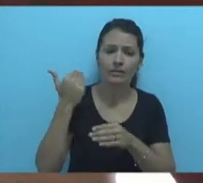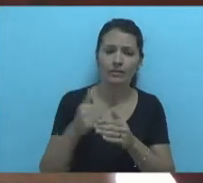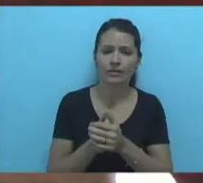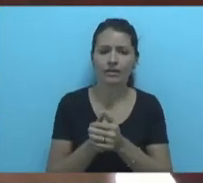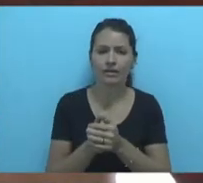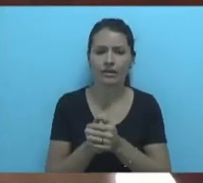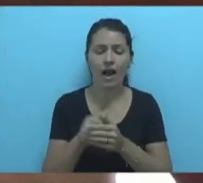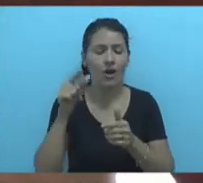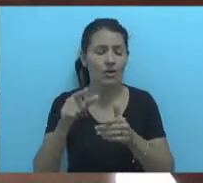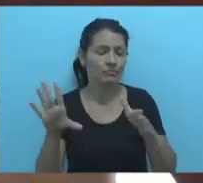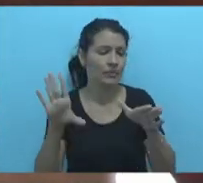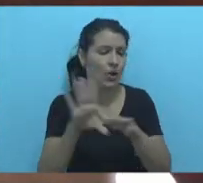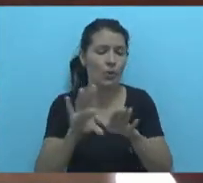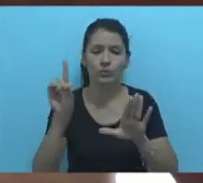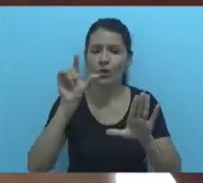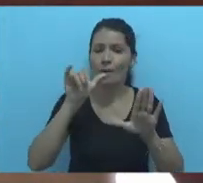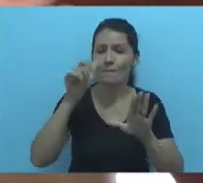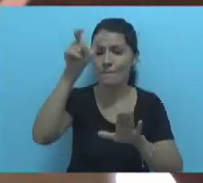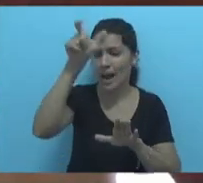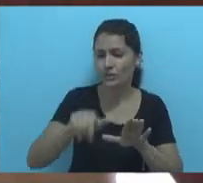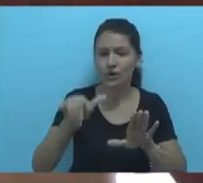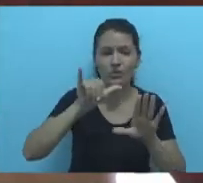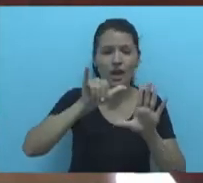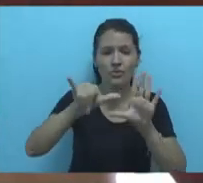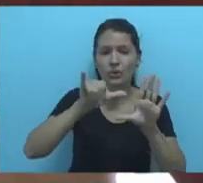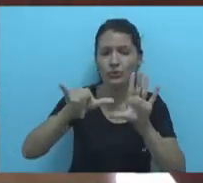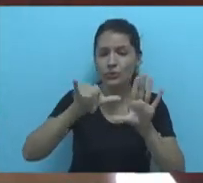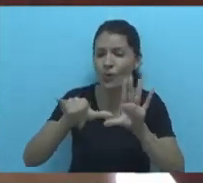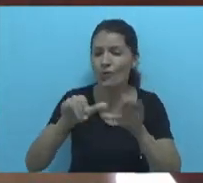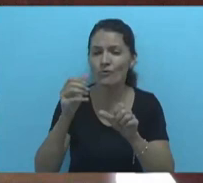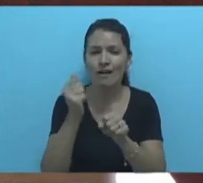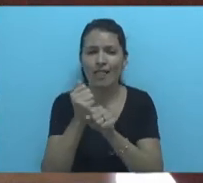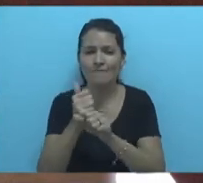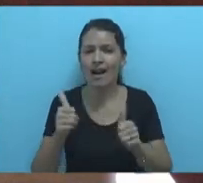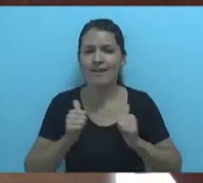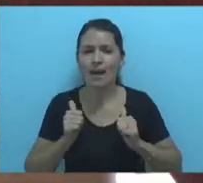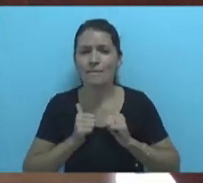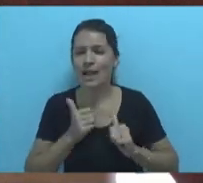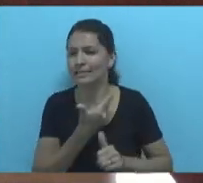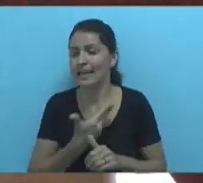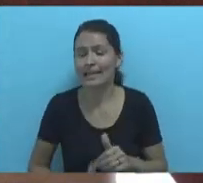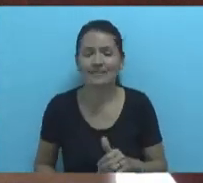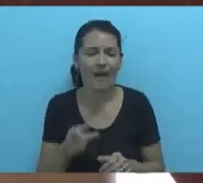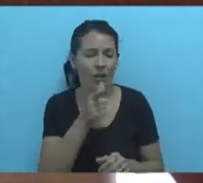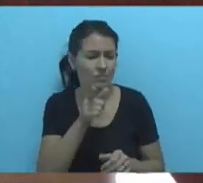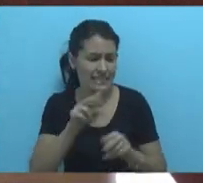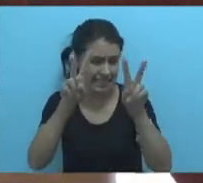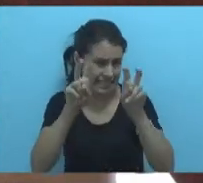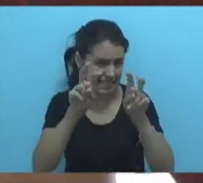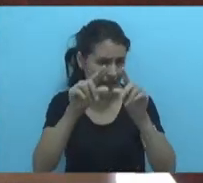youtuber viene a reemplazar el rol del Estado, y la verdad que esto no es así. Me parece que hay que poner énfasis en la necesidad y en